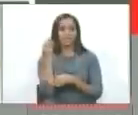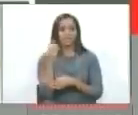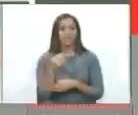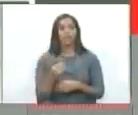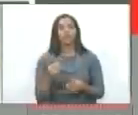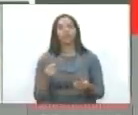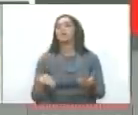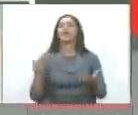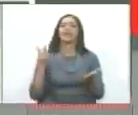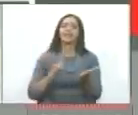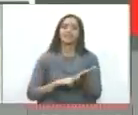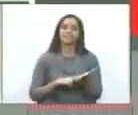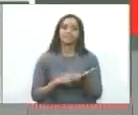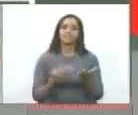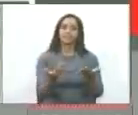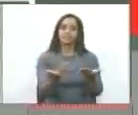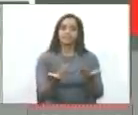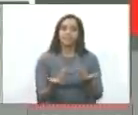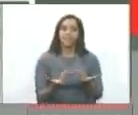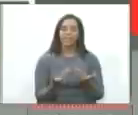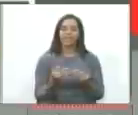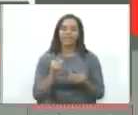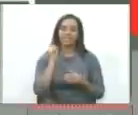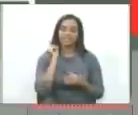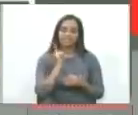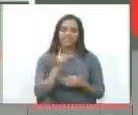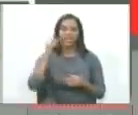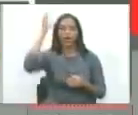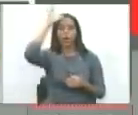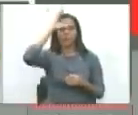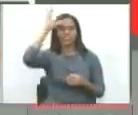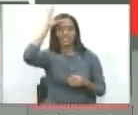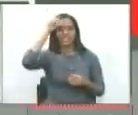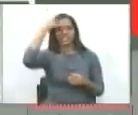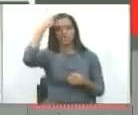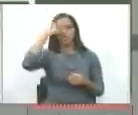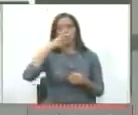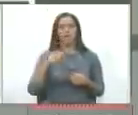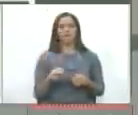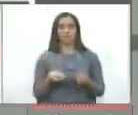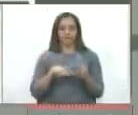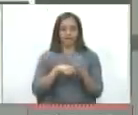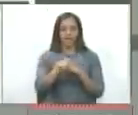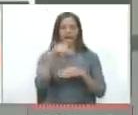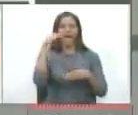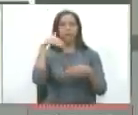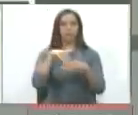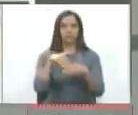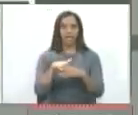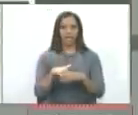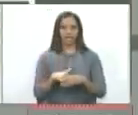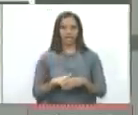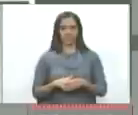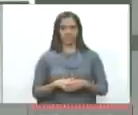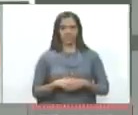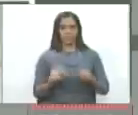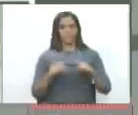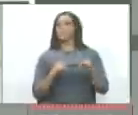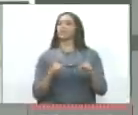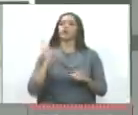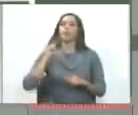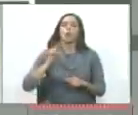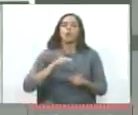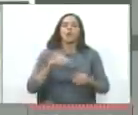van a recibir es una lección de conciencia de un pueblo que saldrá a votar, pero como nunca ha salido a